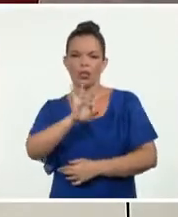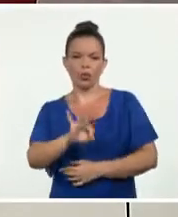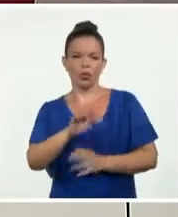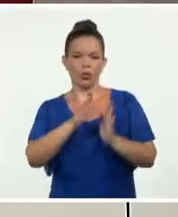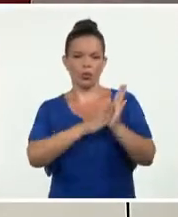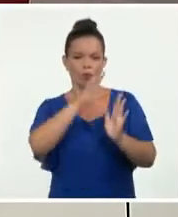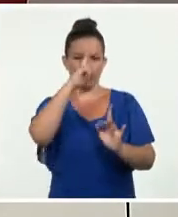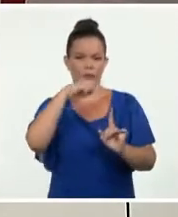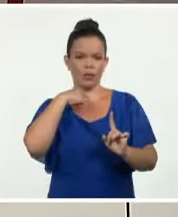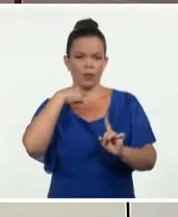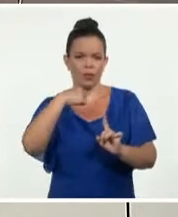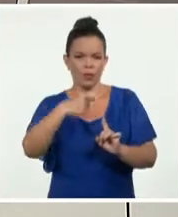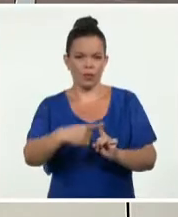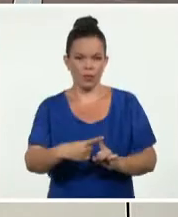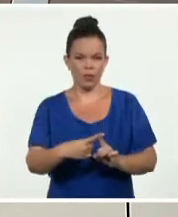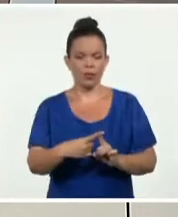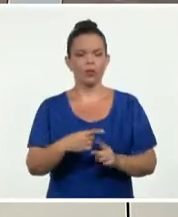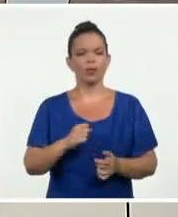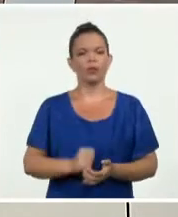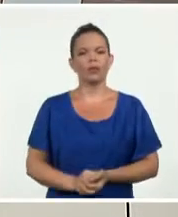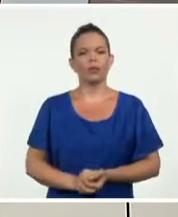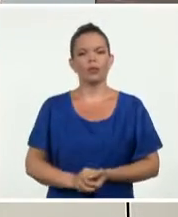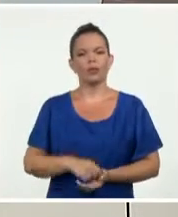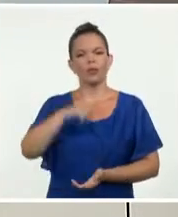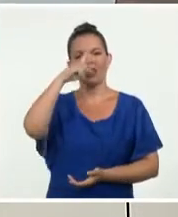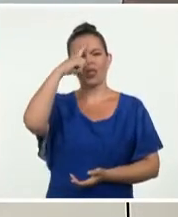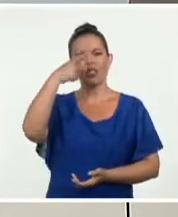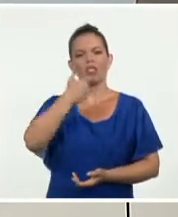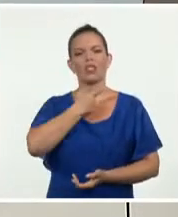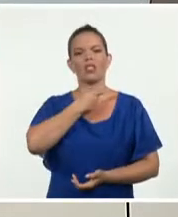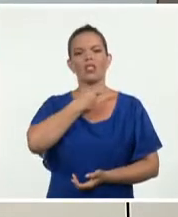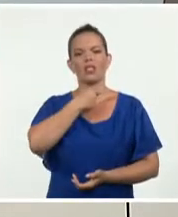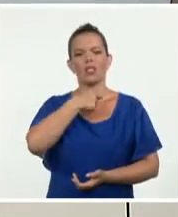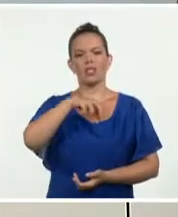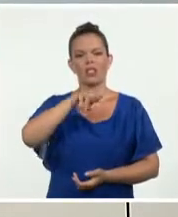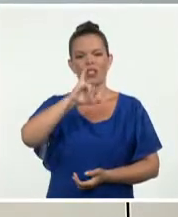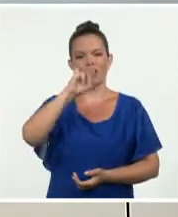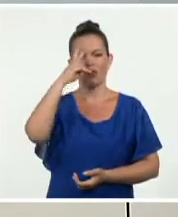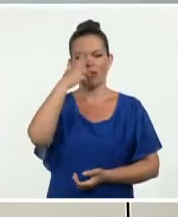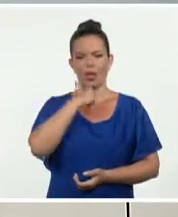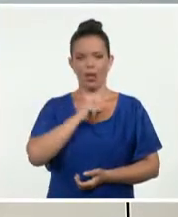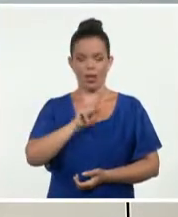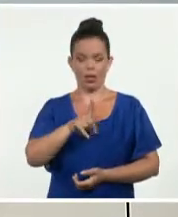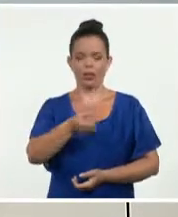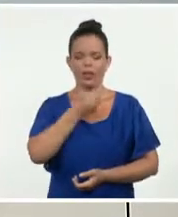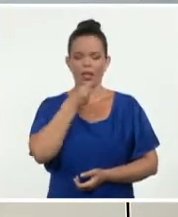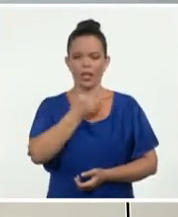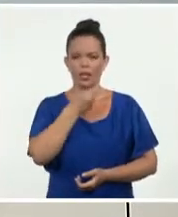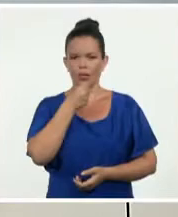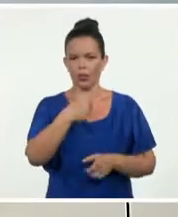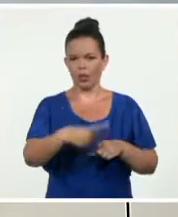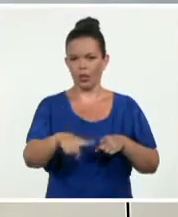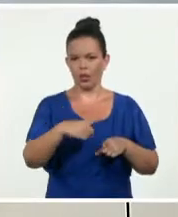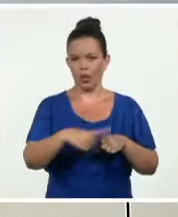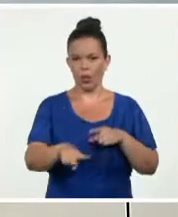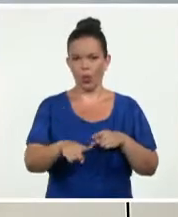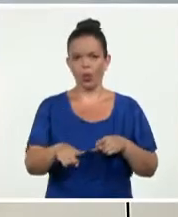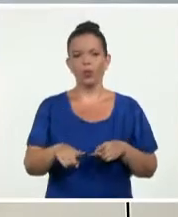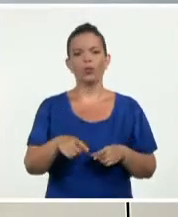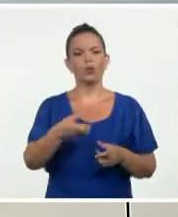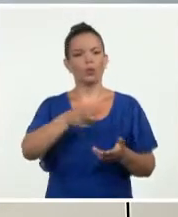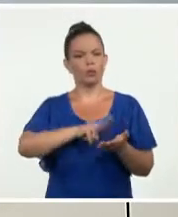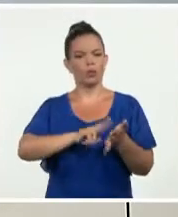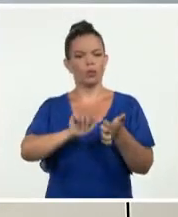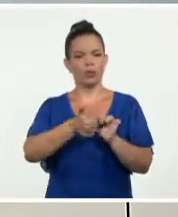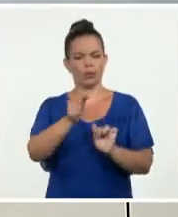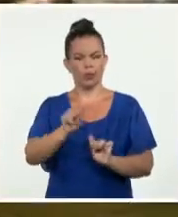la capital serbia de Belgrado. A través del periodista Guillermo Rodríguez Hidalgo Gato, tenemos las declaraciones de varias de las luchadoras que se preparan rumbo